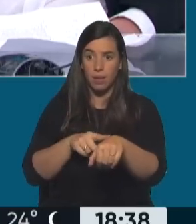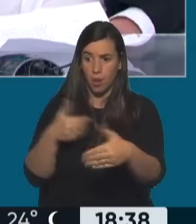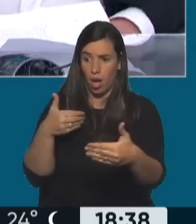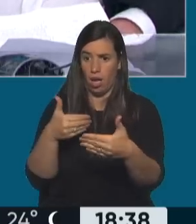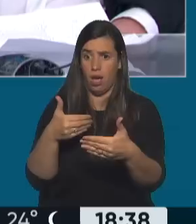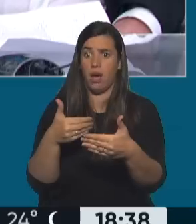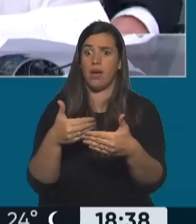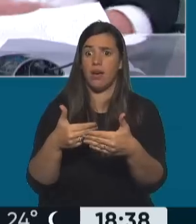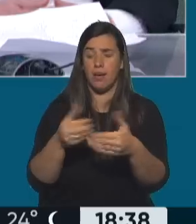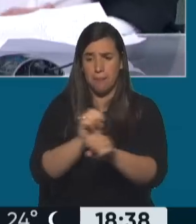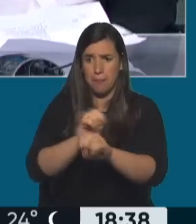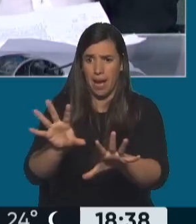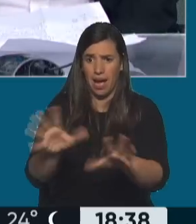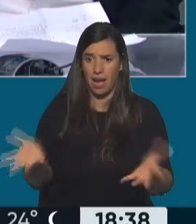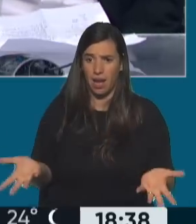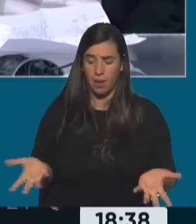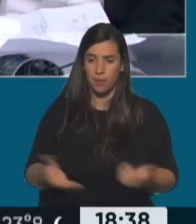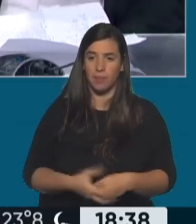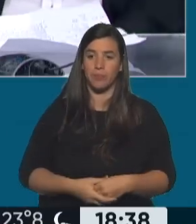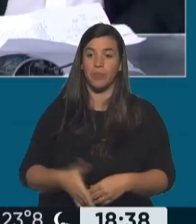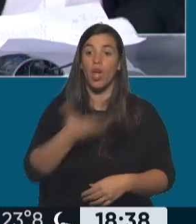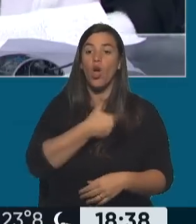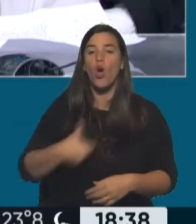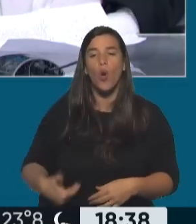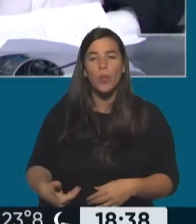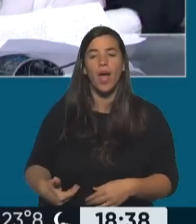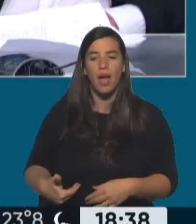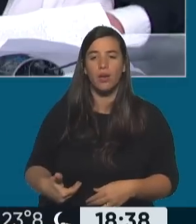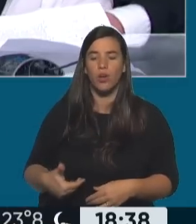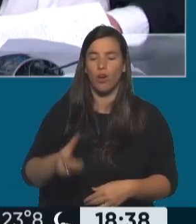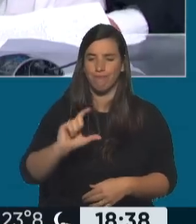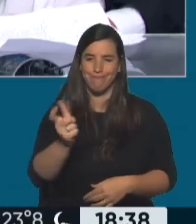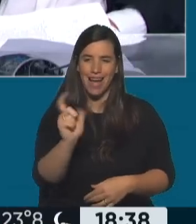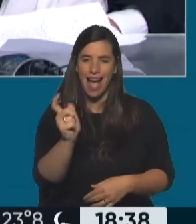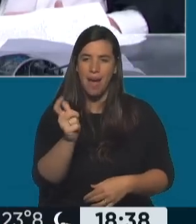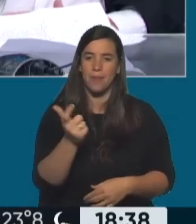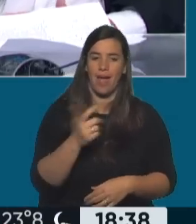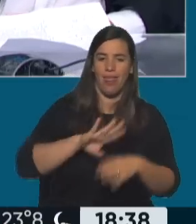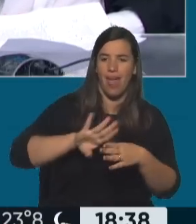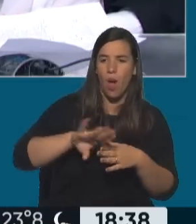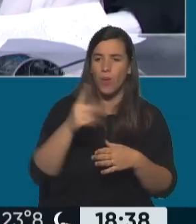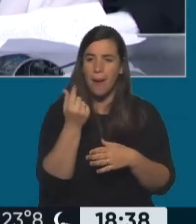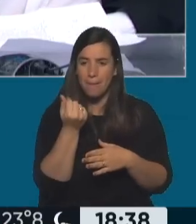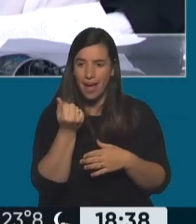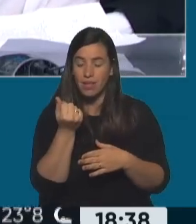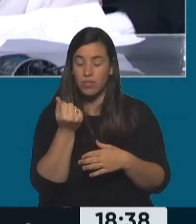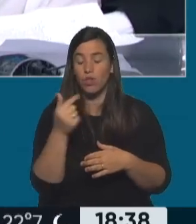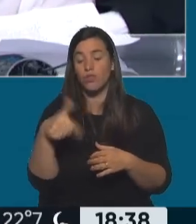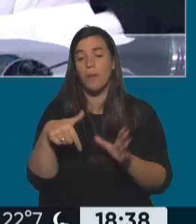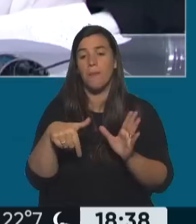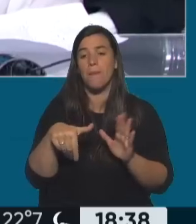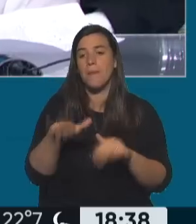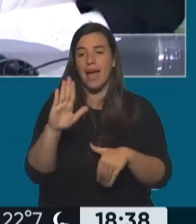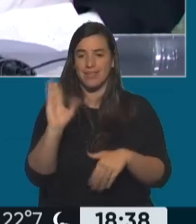grave. El gobierno hizo dos canjes de deuda en pesos, en el cual participó fundamentalmente los organismos del